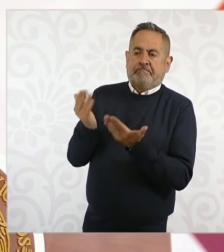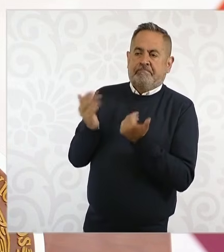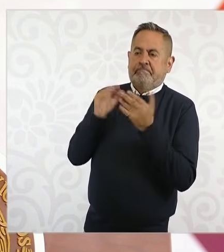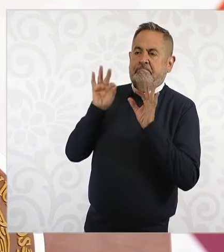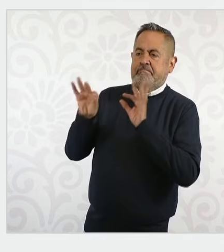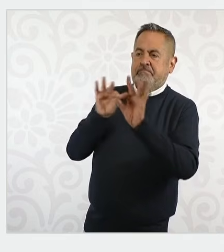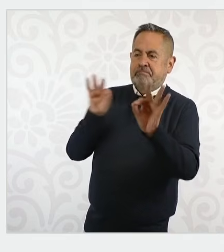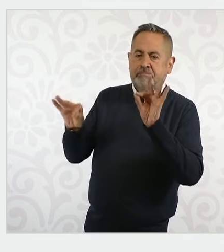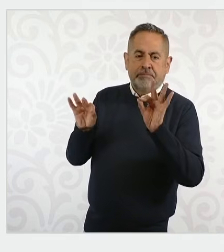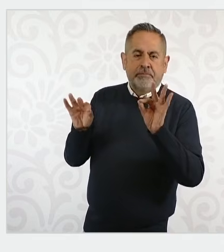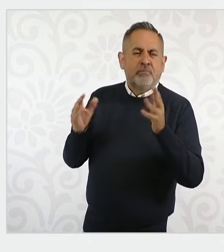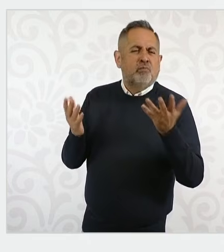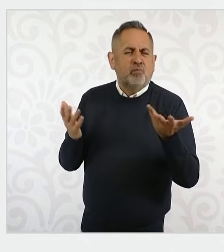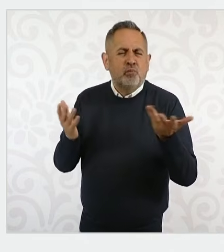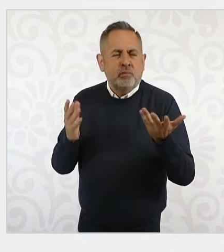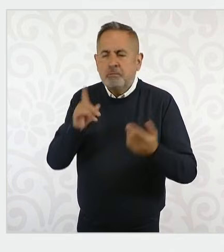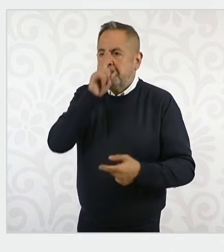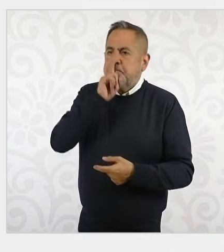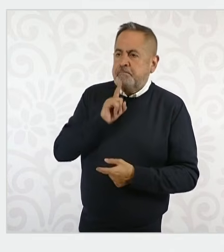con mentiras.